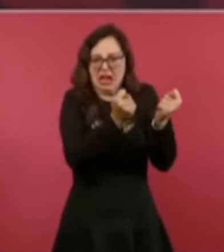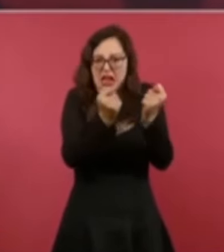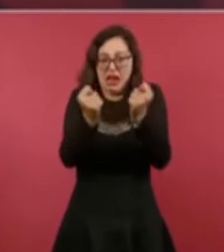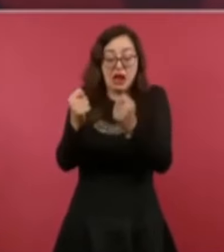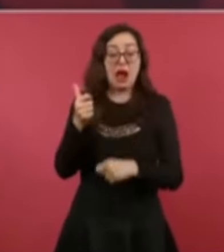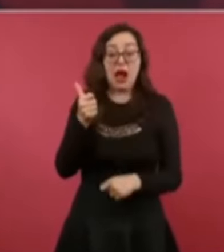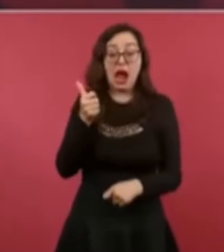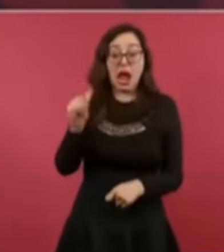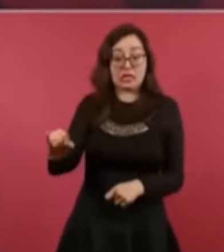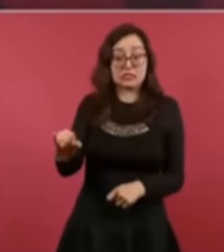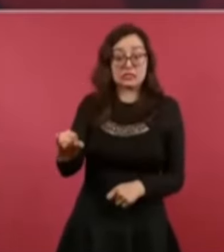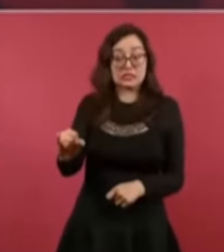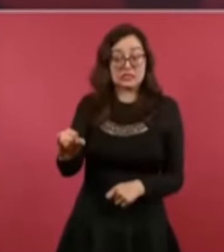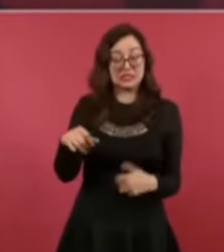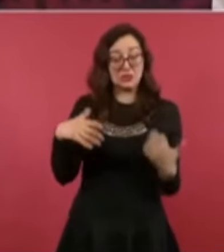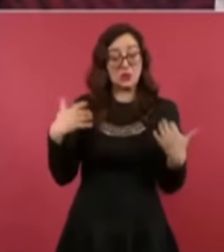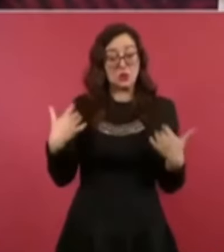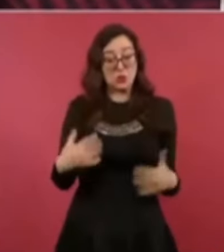Por eso